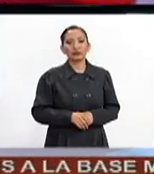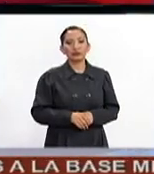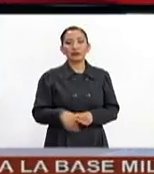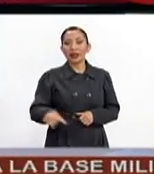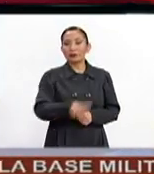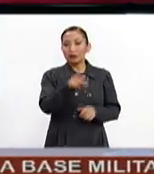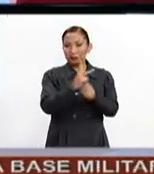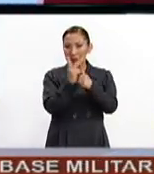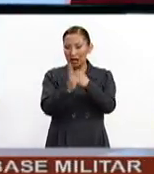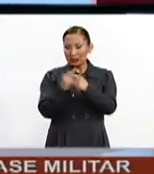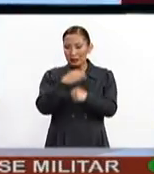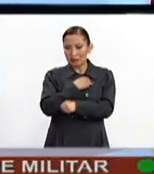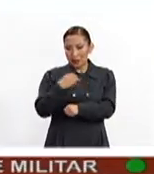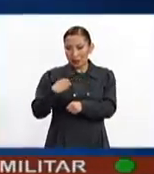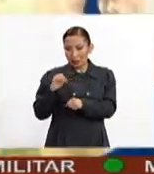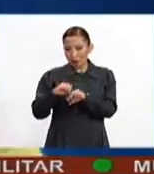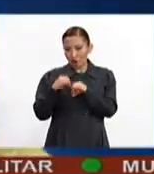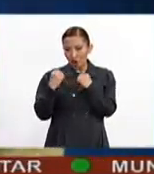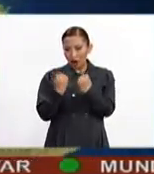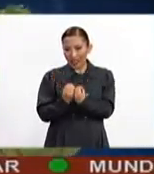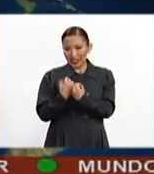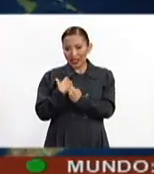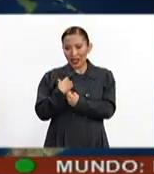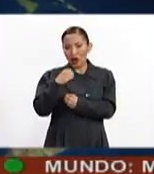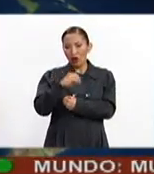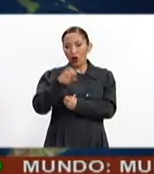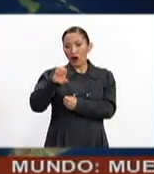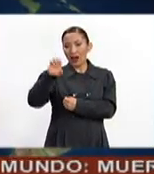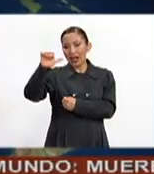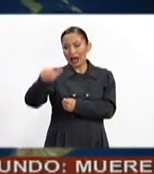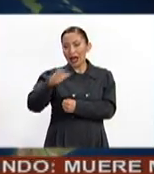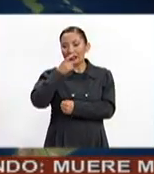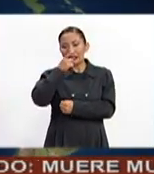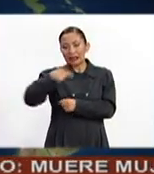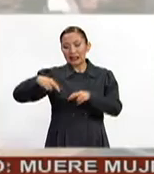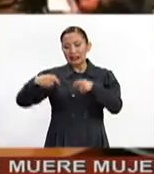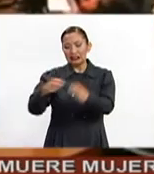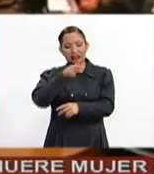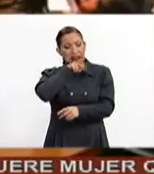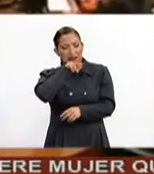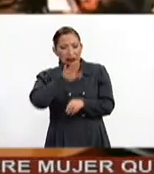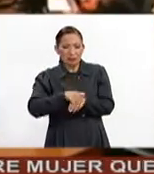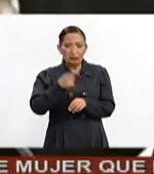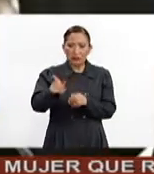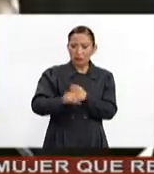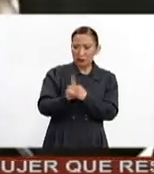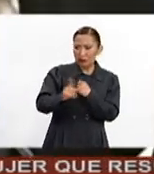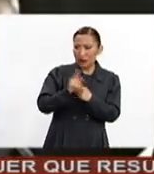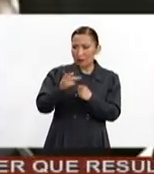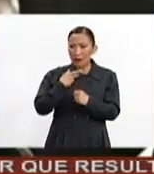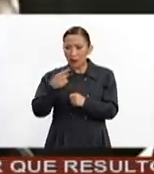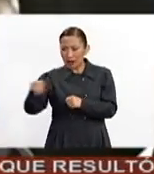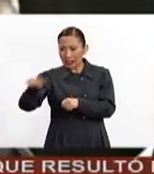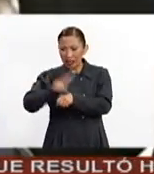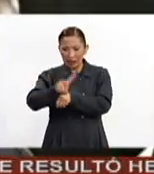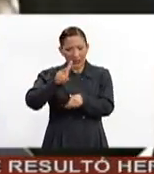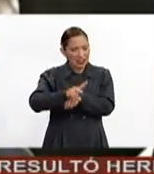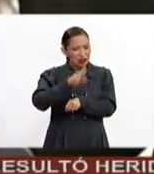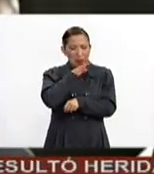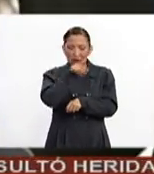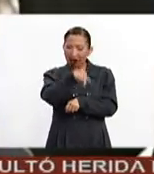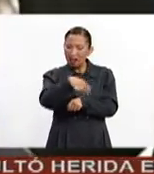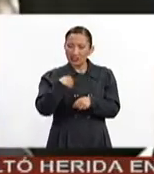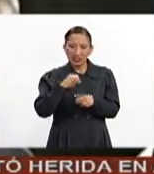Luego de que países integrantes de la Organización de los Estados Americanos manifestaran su preocupación por la crisis política que se vive en Venezuela,